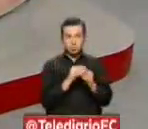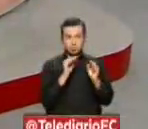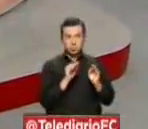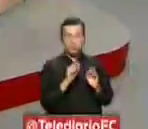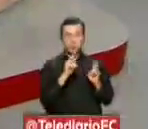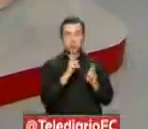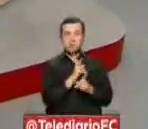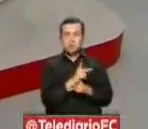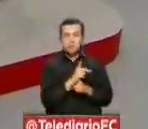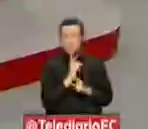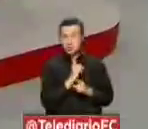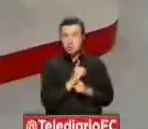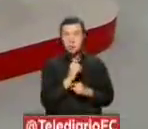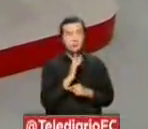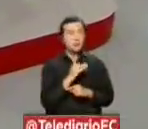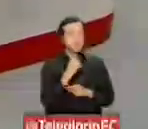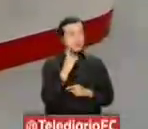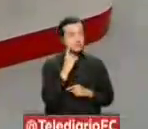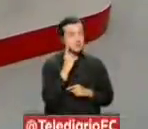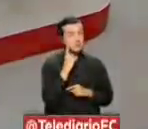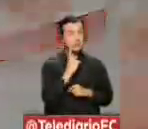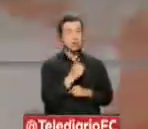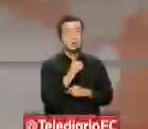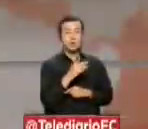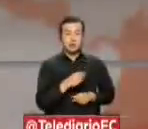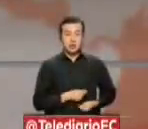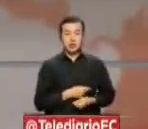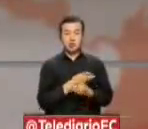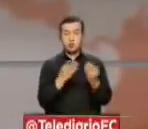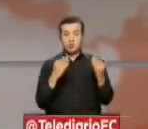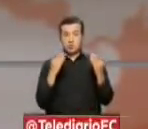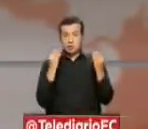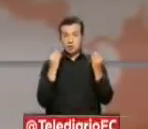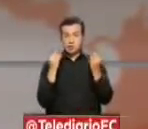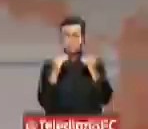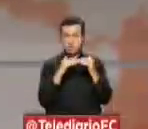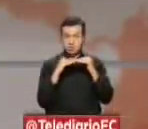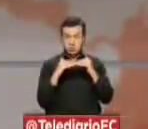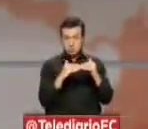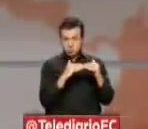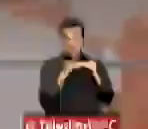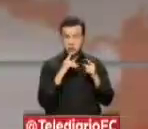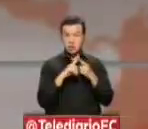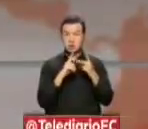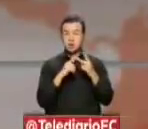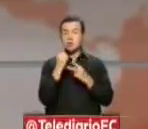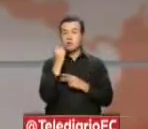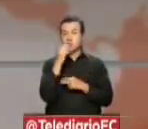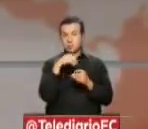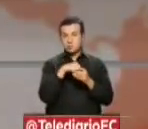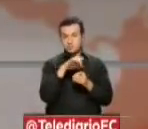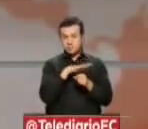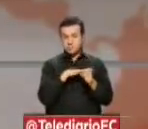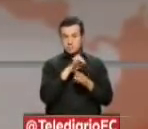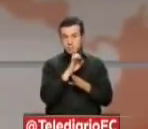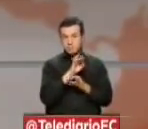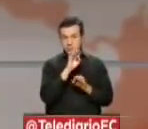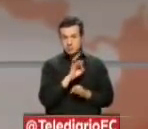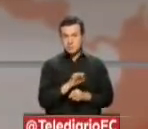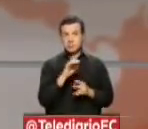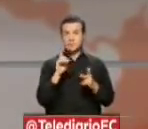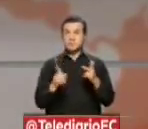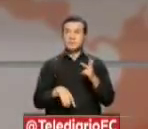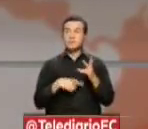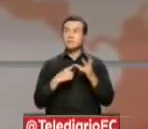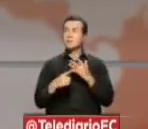con la parte productiva que genera, como le digo, tanto la distribución adecuada de los recursos como que el dinero permanezca en el territorio. Otra